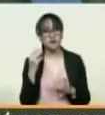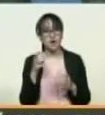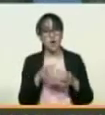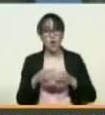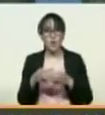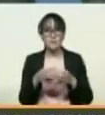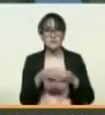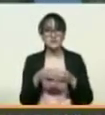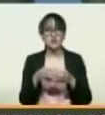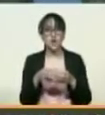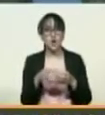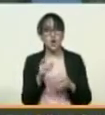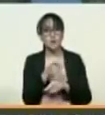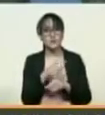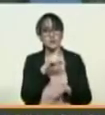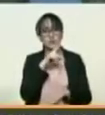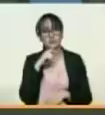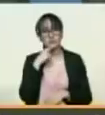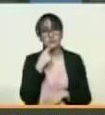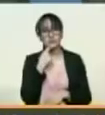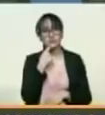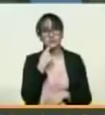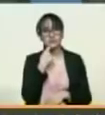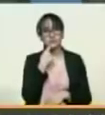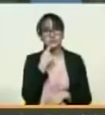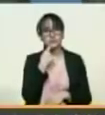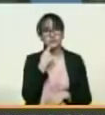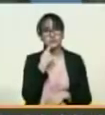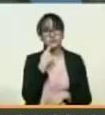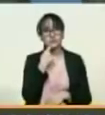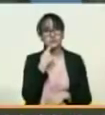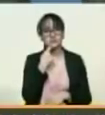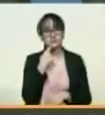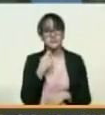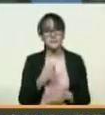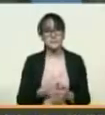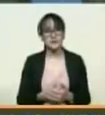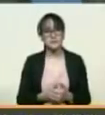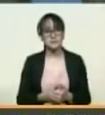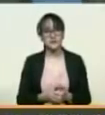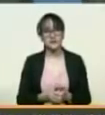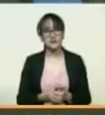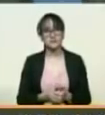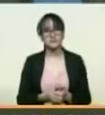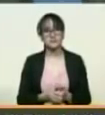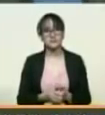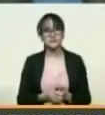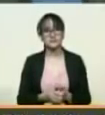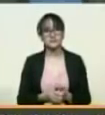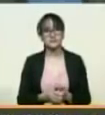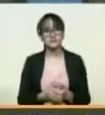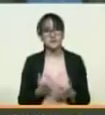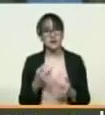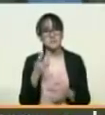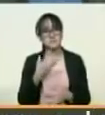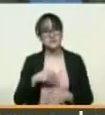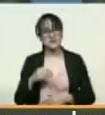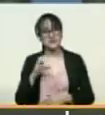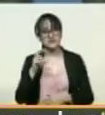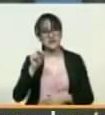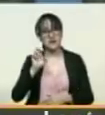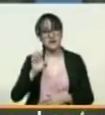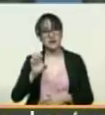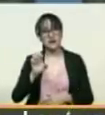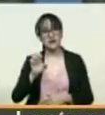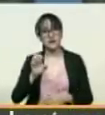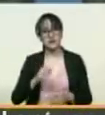El gobierno ruso va a mandar una representación también de alto nivel. está nuestra presidenta del Consejo Nacional